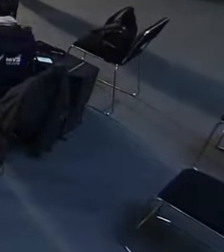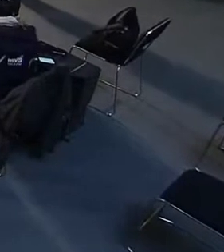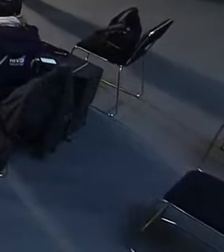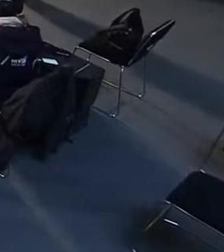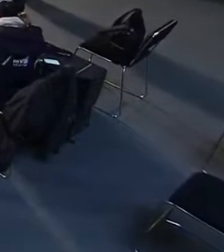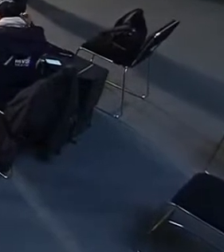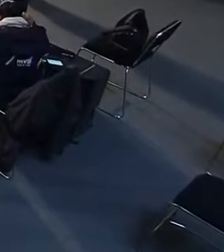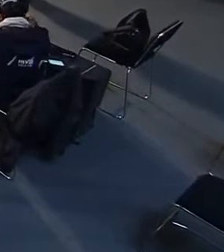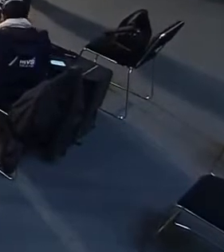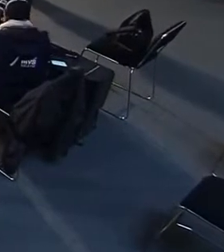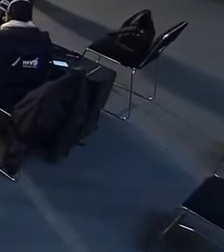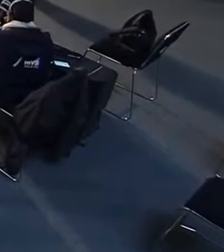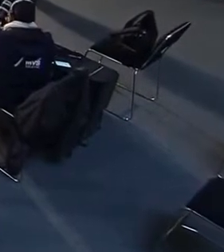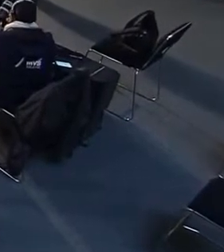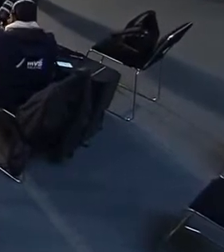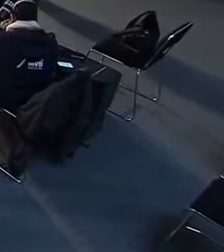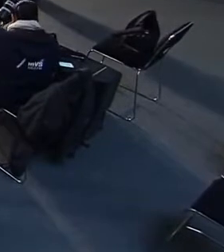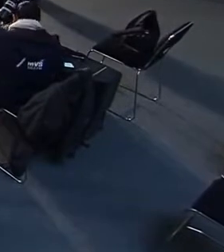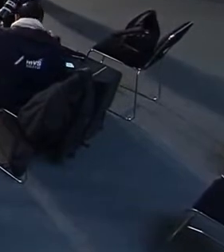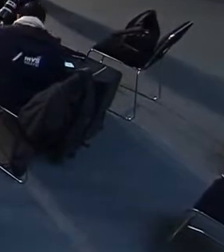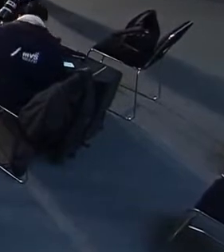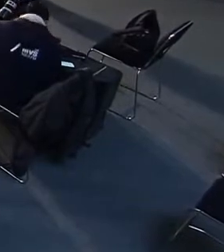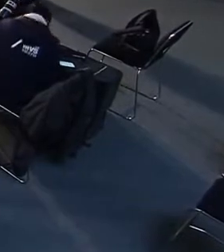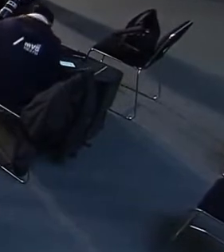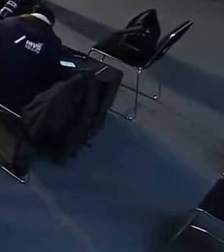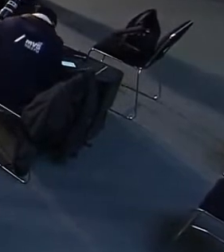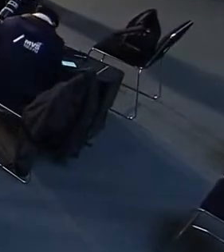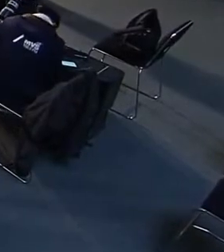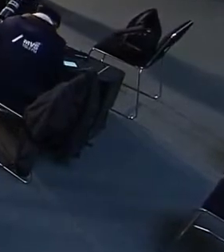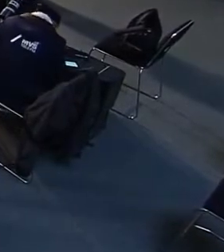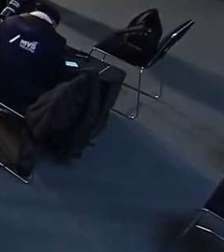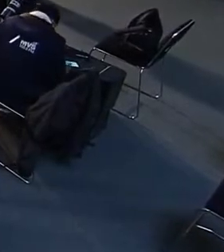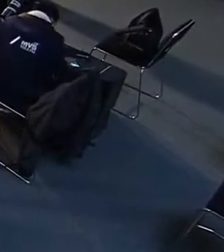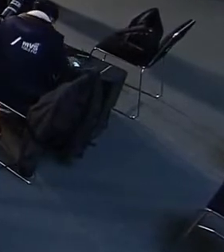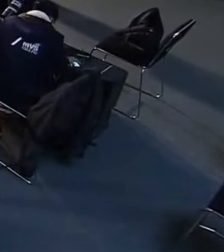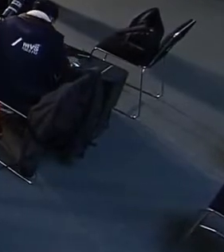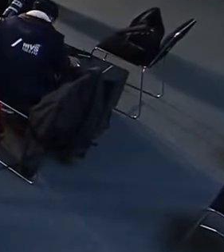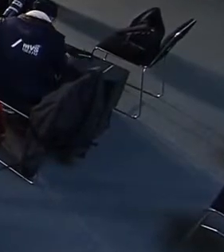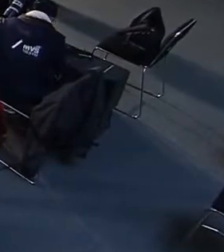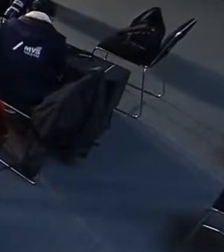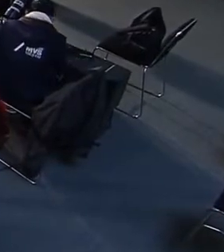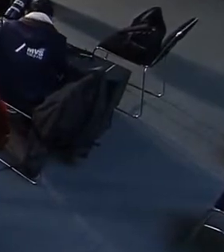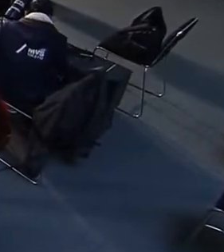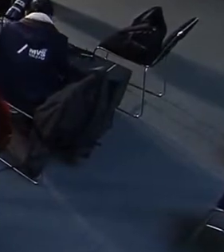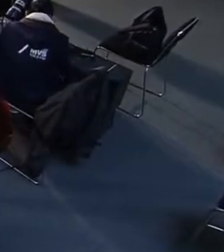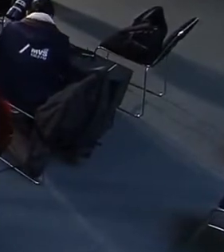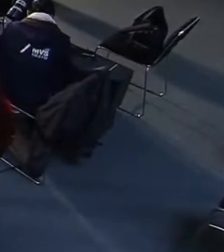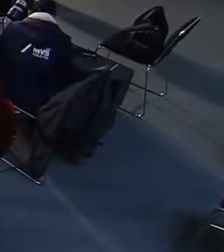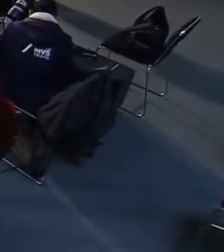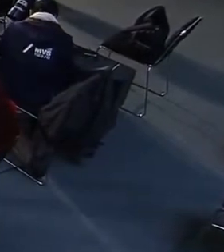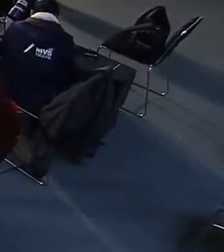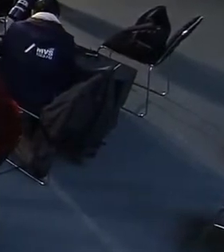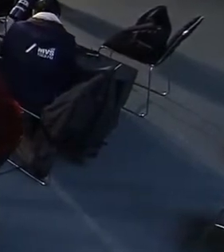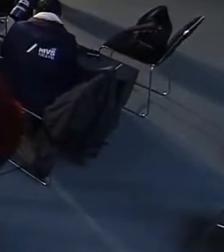no basta rezar, hacen falta muchas cosas para conseguir la paz.